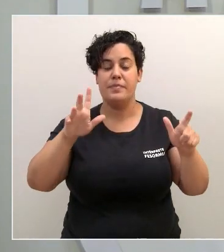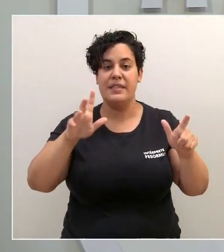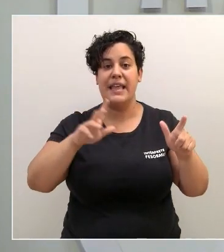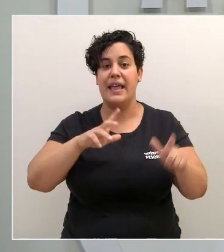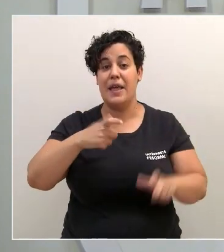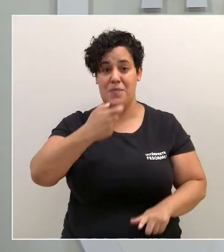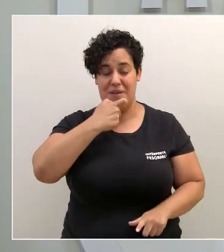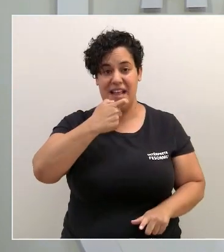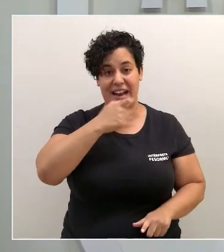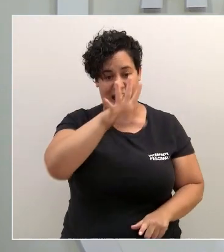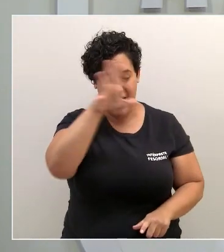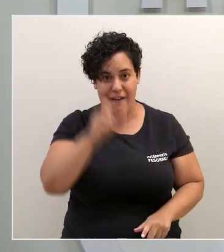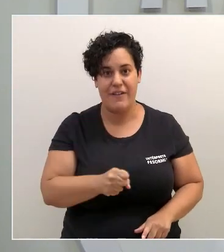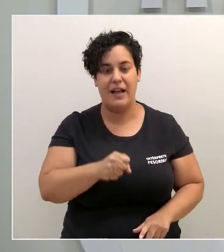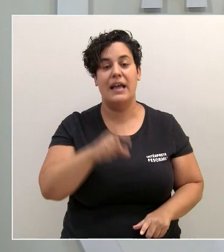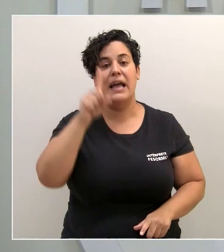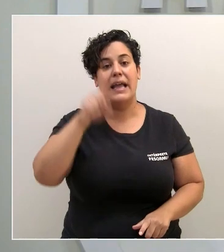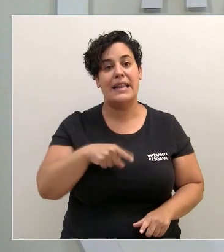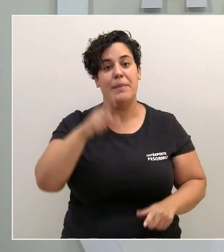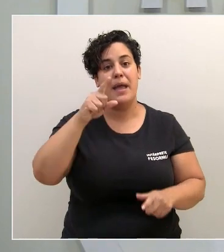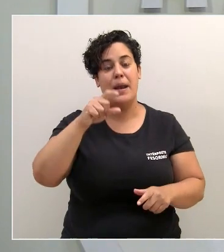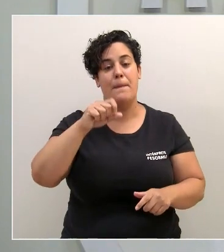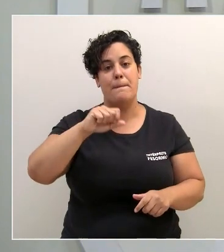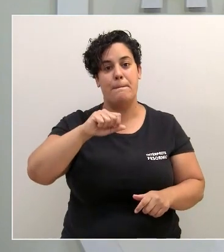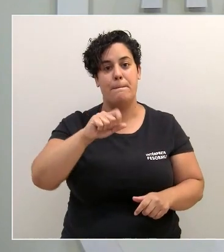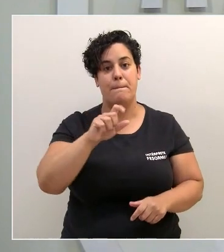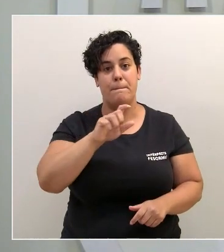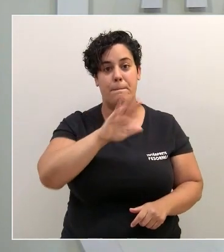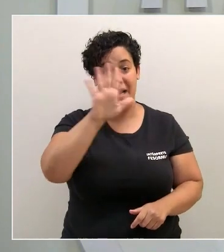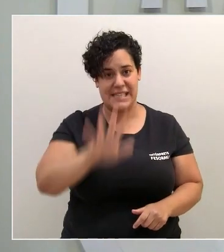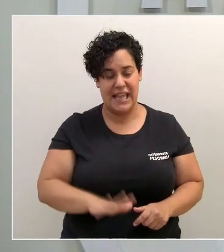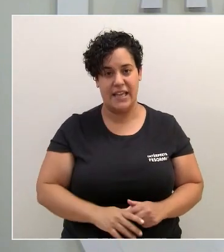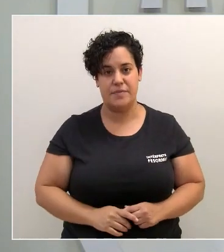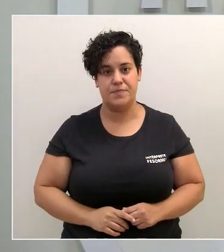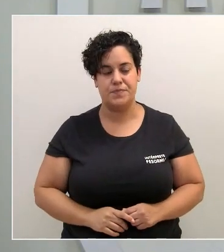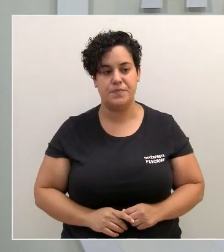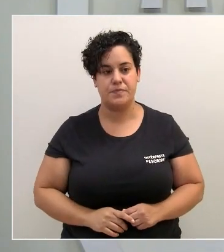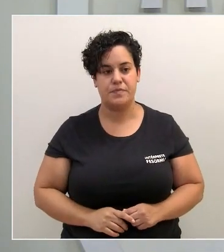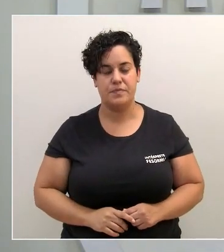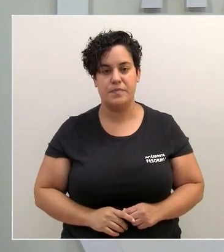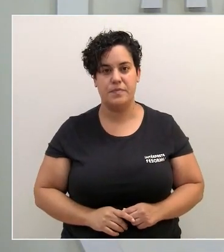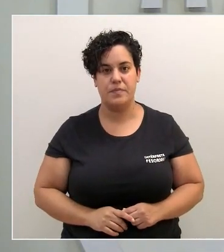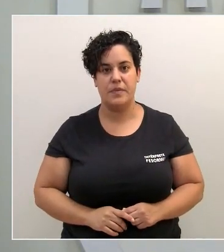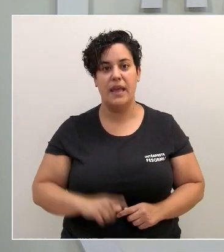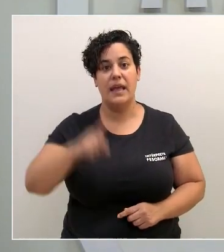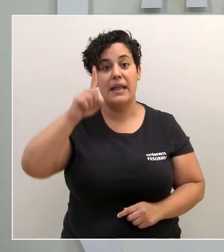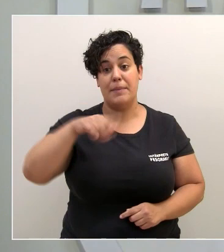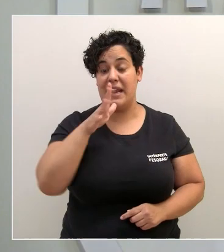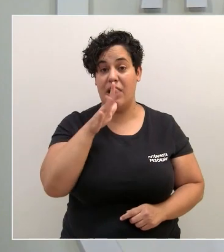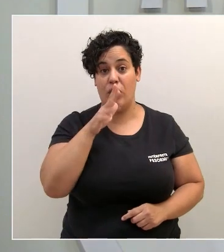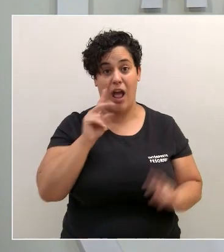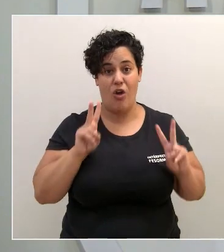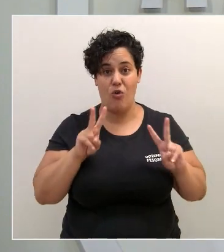10 sudafricana, 24 brasileña y, bueno, esta variante nueva que ha irrumpido, el nuevo linaje de la variante colombiana